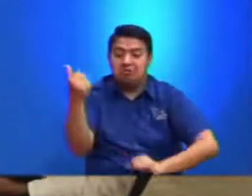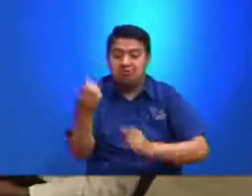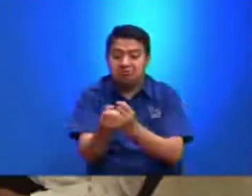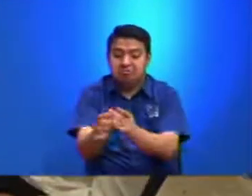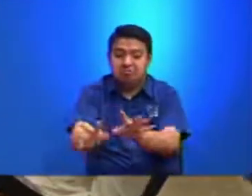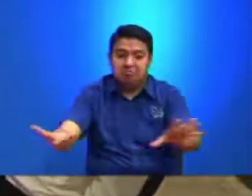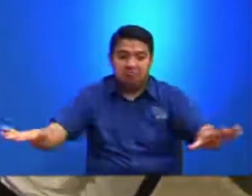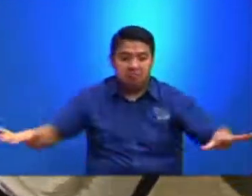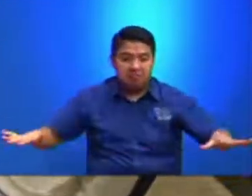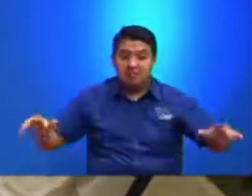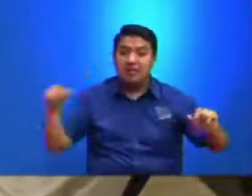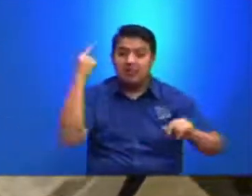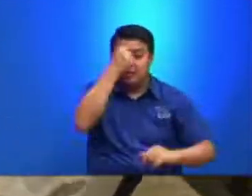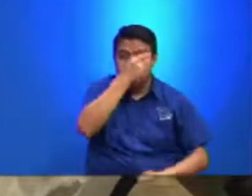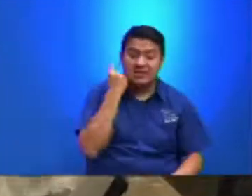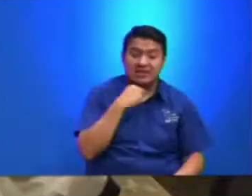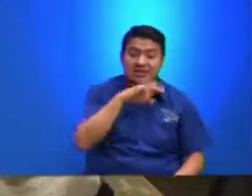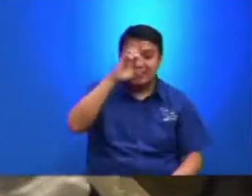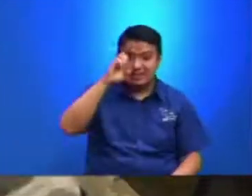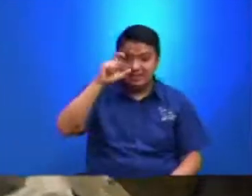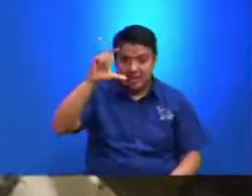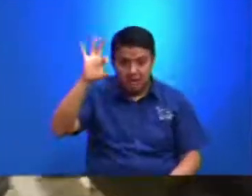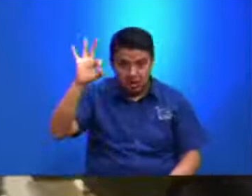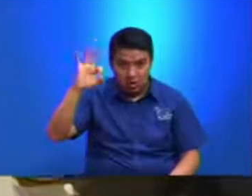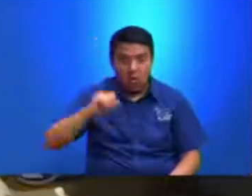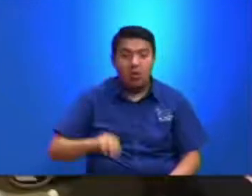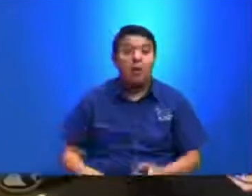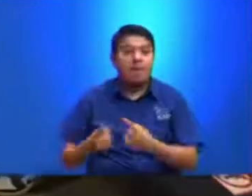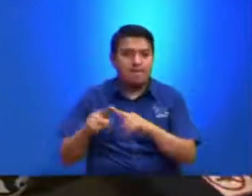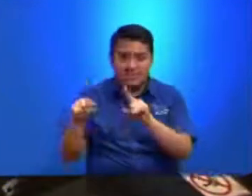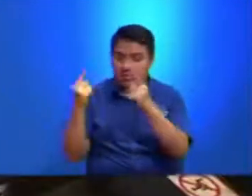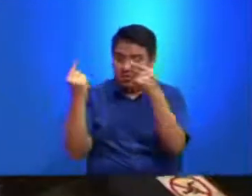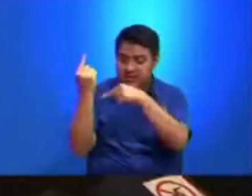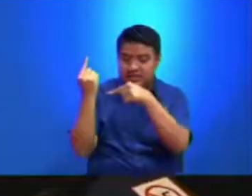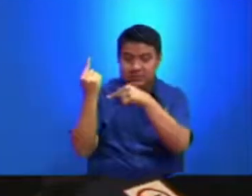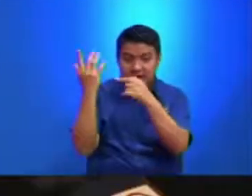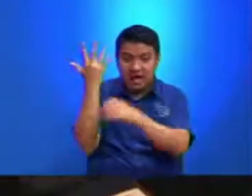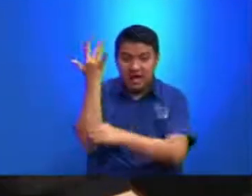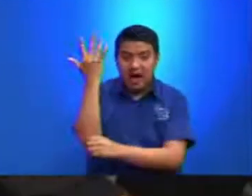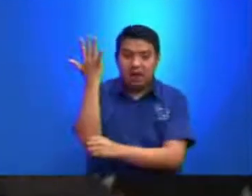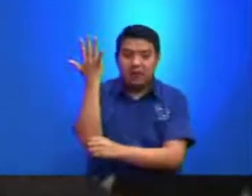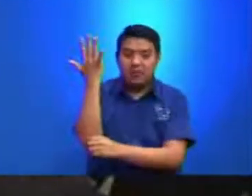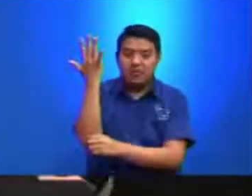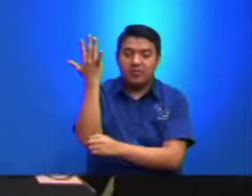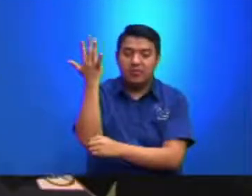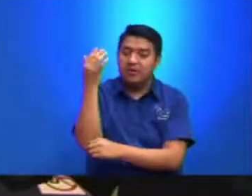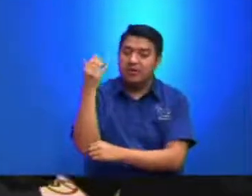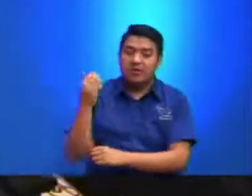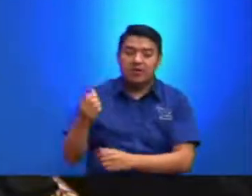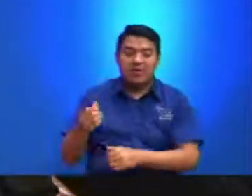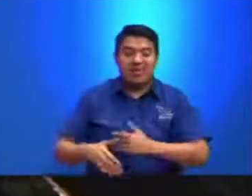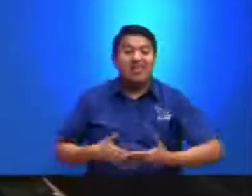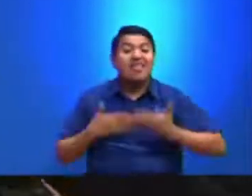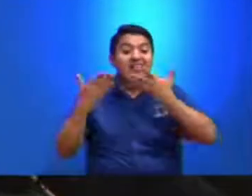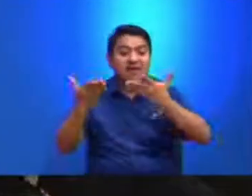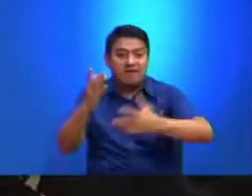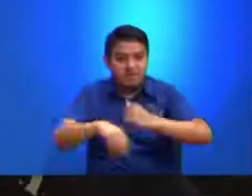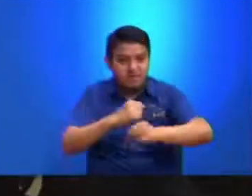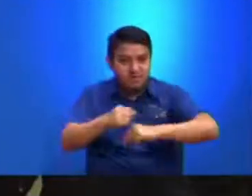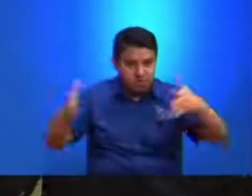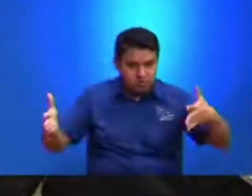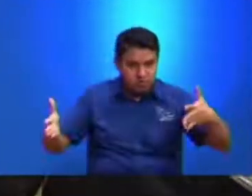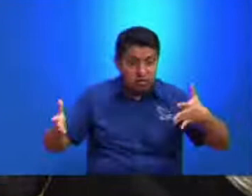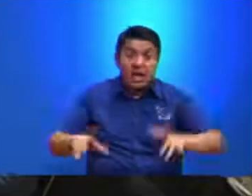Y lo que hemos estado viviendo, que es el día malo, el día de la sequía, Padre Santo. Que venga